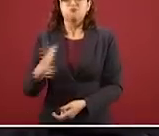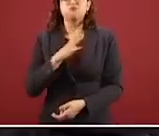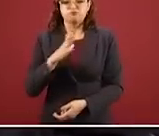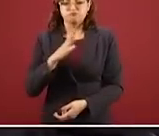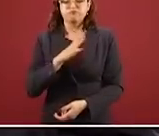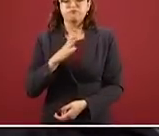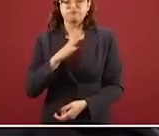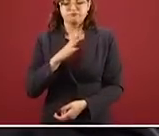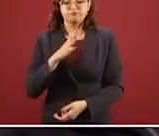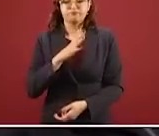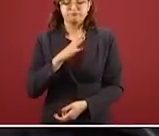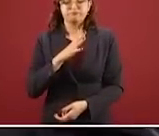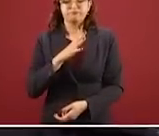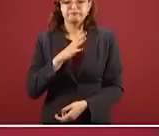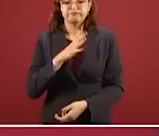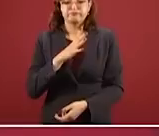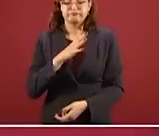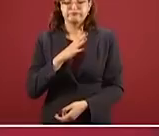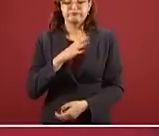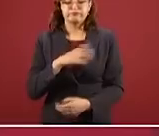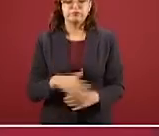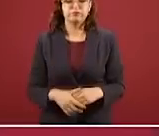El Estado